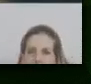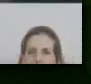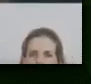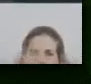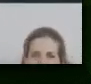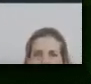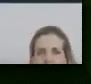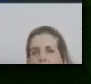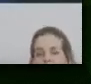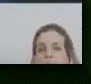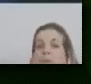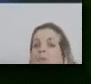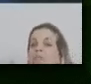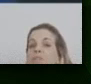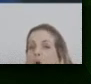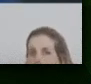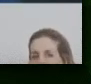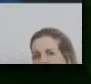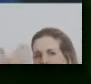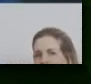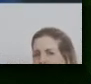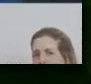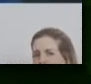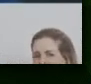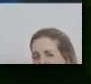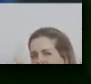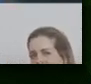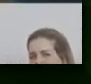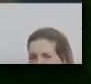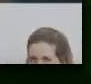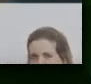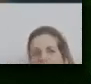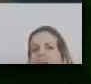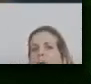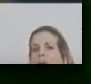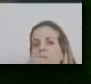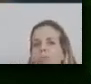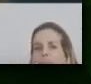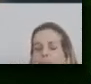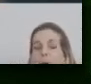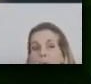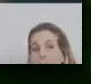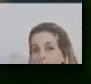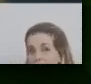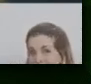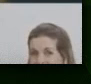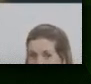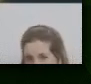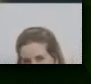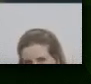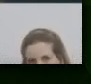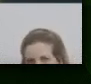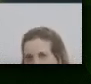de Bolivia cuando Bolivia no se permitía semejantes cosas. Hizo a lo largo de su gestión